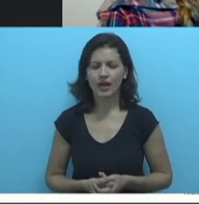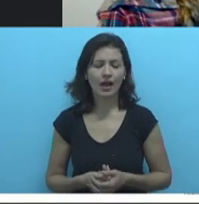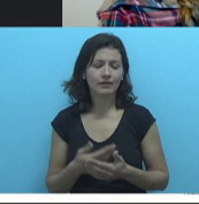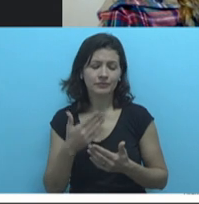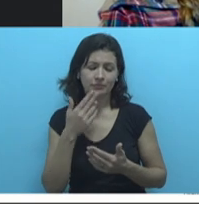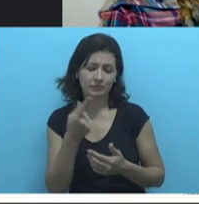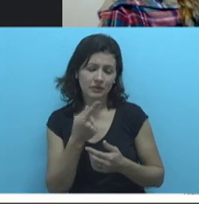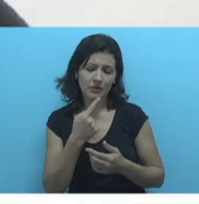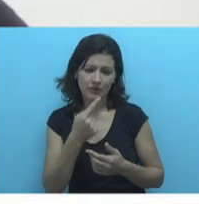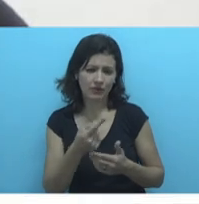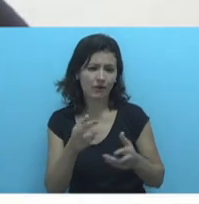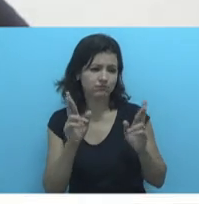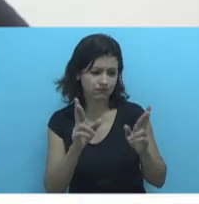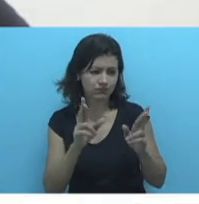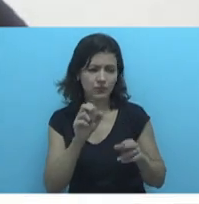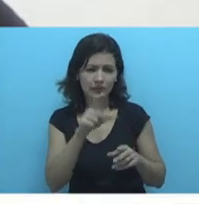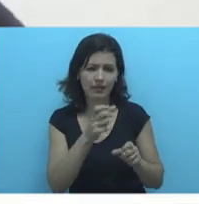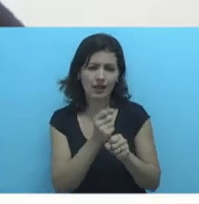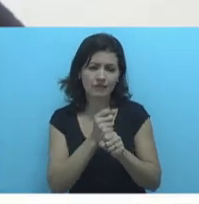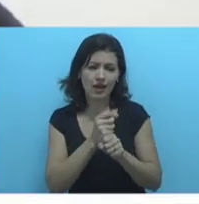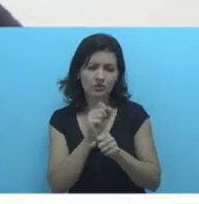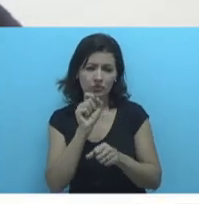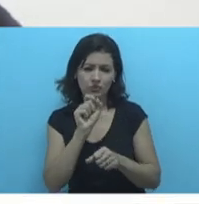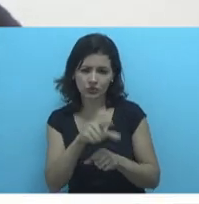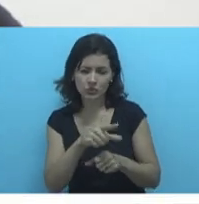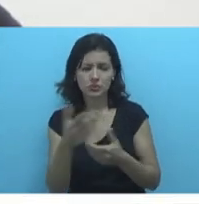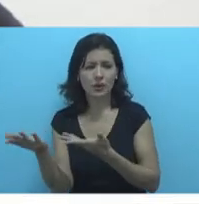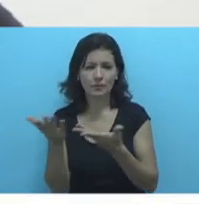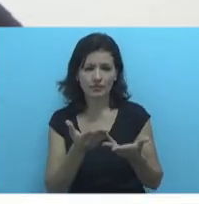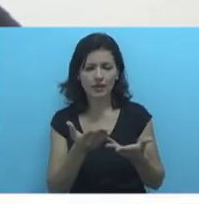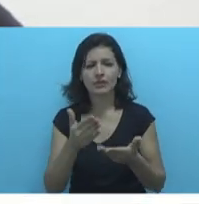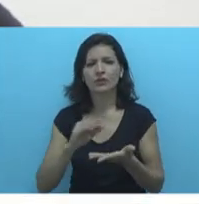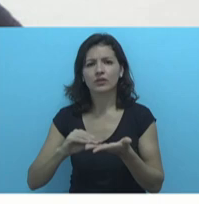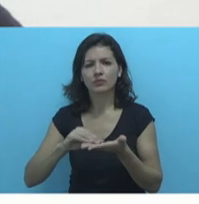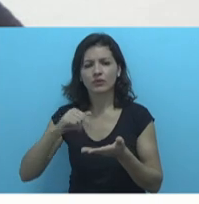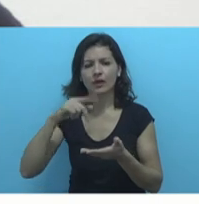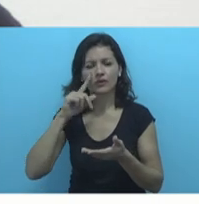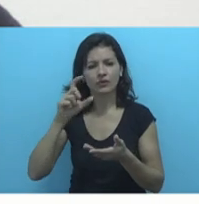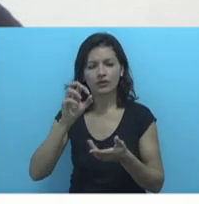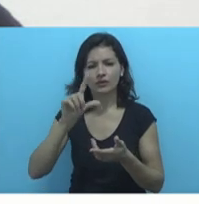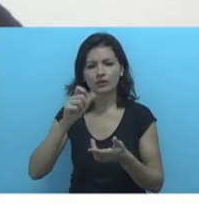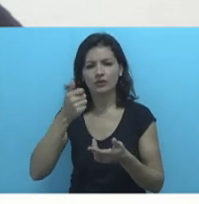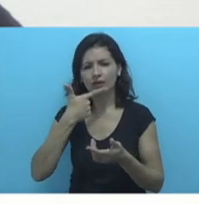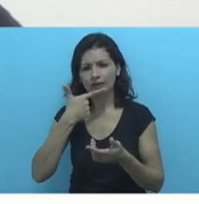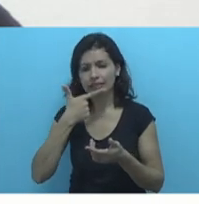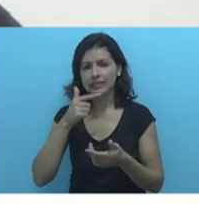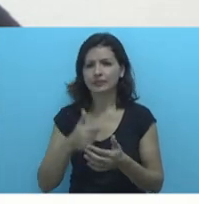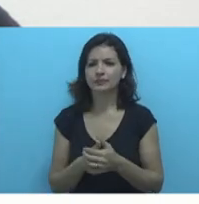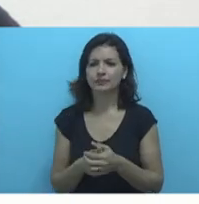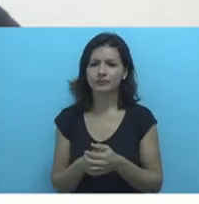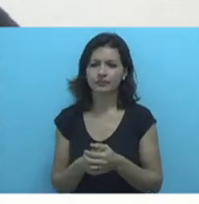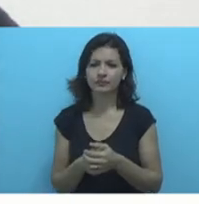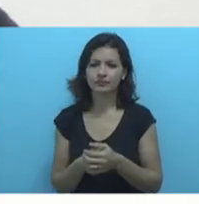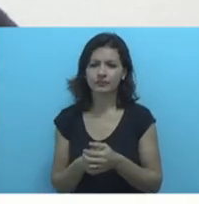nuestro acompañamiento, obviamente, en esta función, y darle la bienvenida a Nicolás en esta tarea